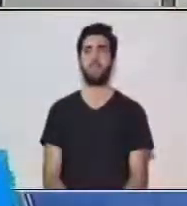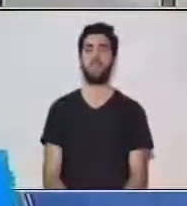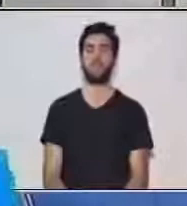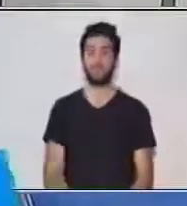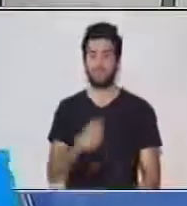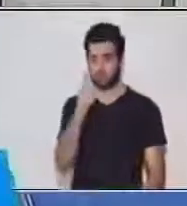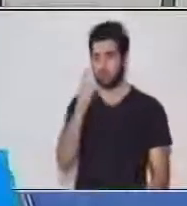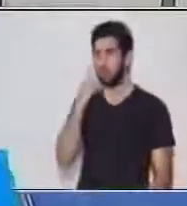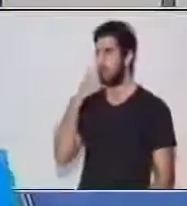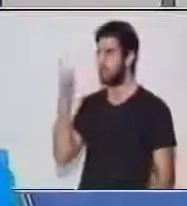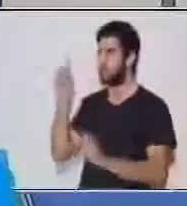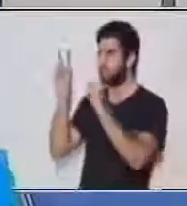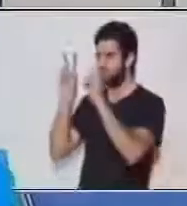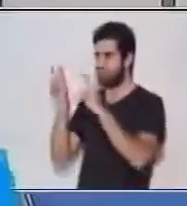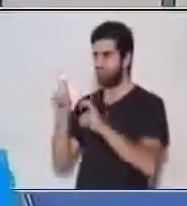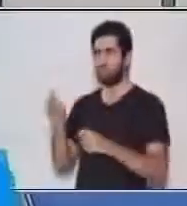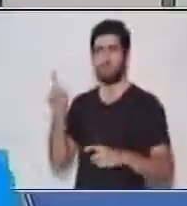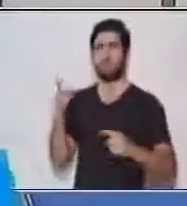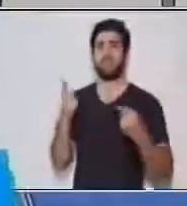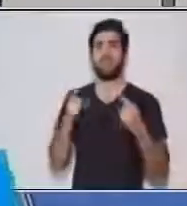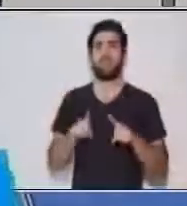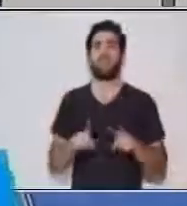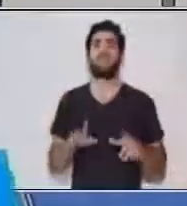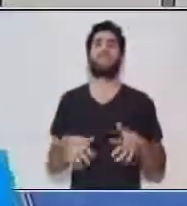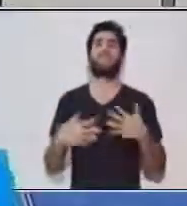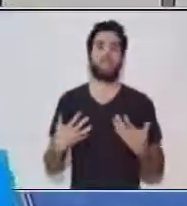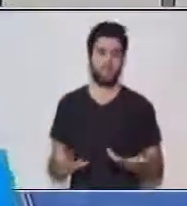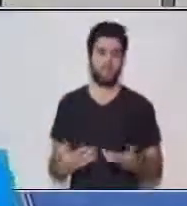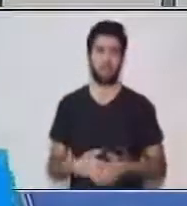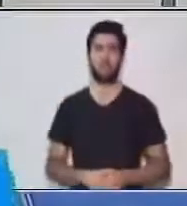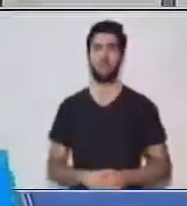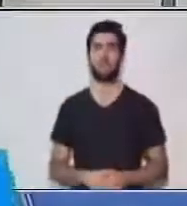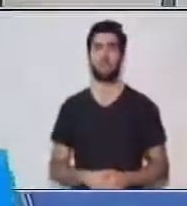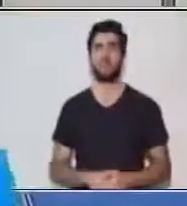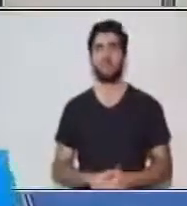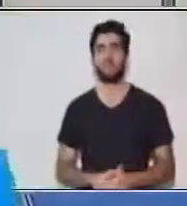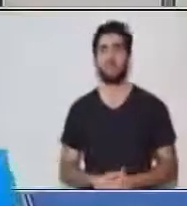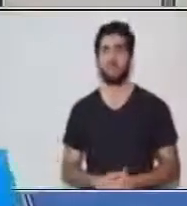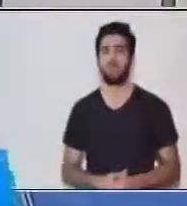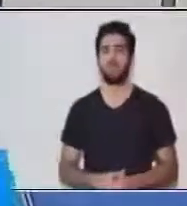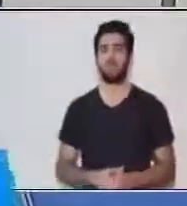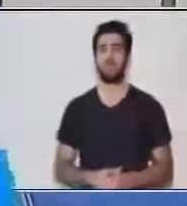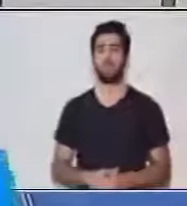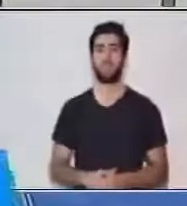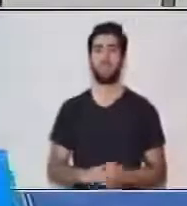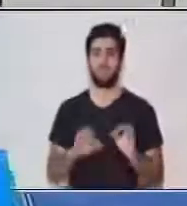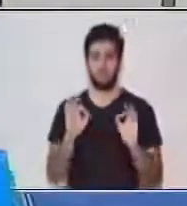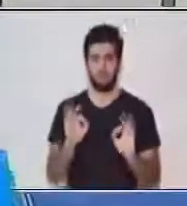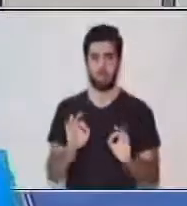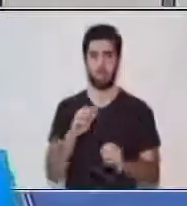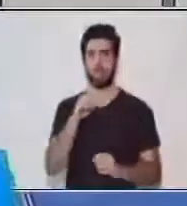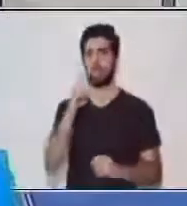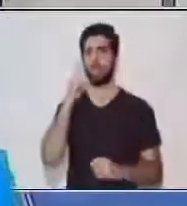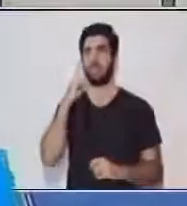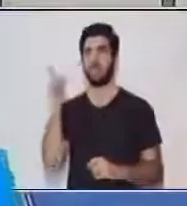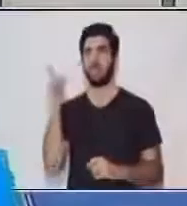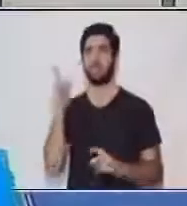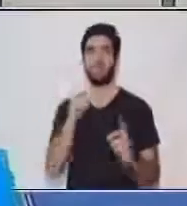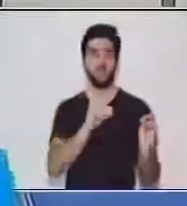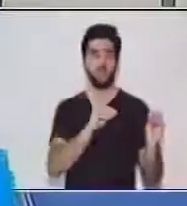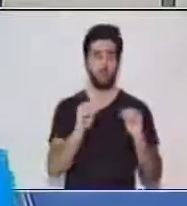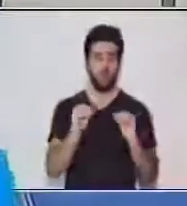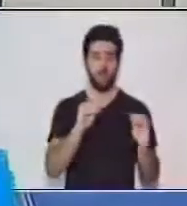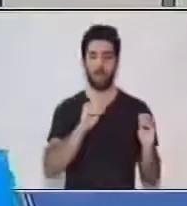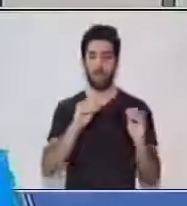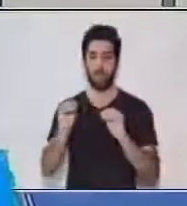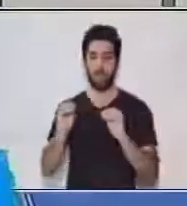Analicemos entonces qué ocurre. Estamos en el punto de equilibrio, ¿sí? Ahora, la masa se va a ir moviendo